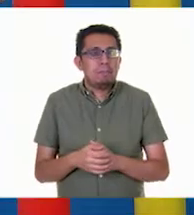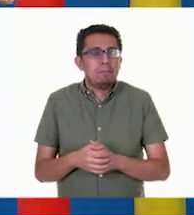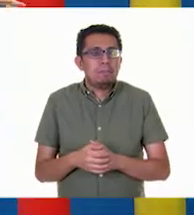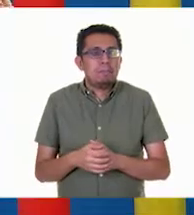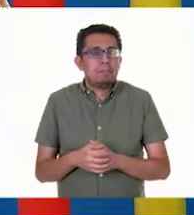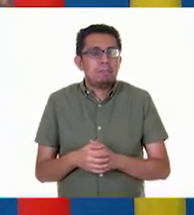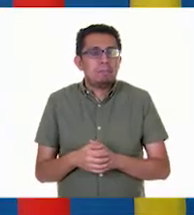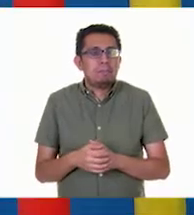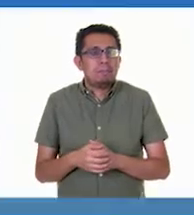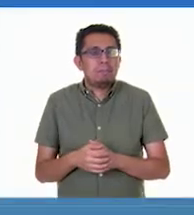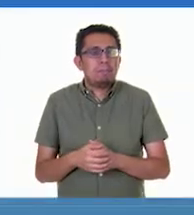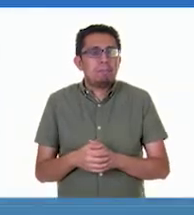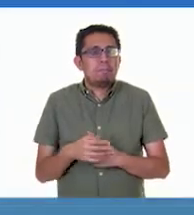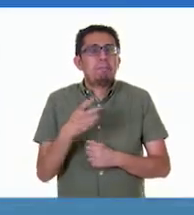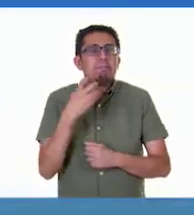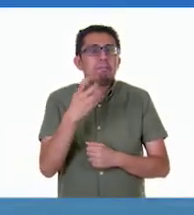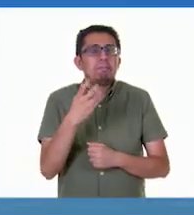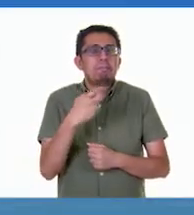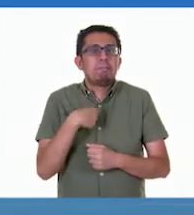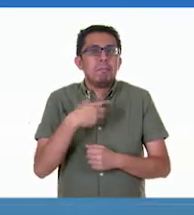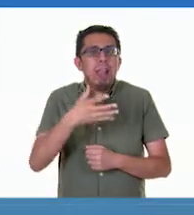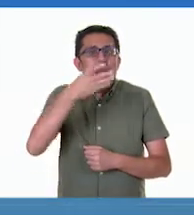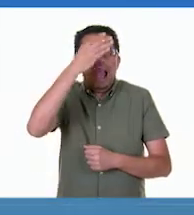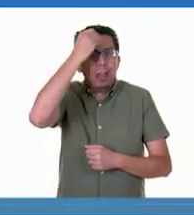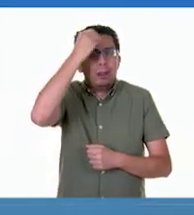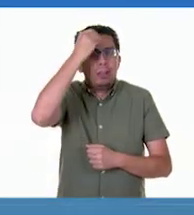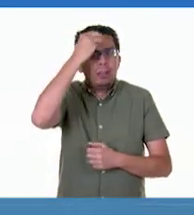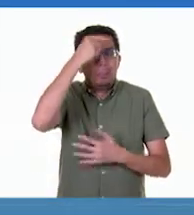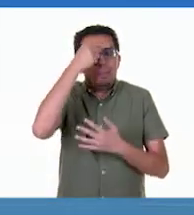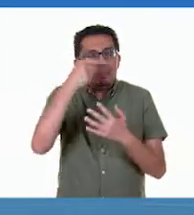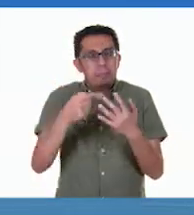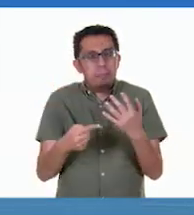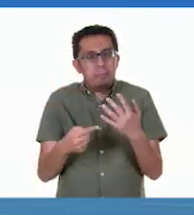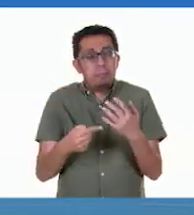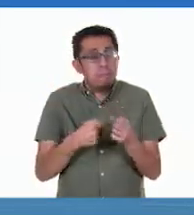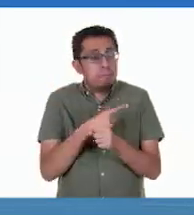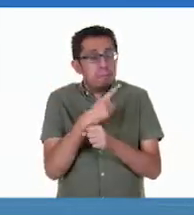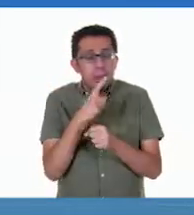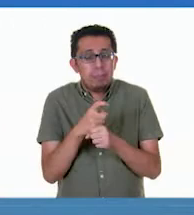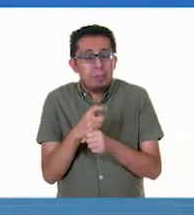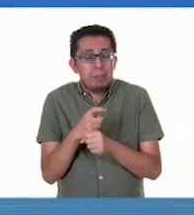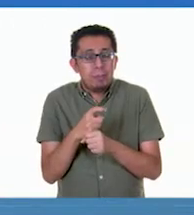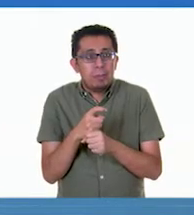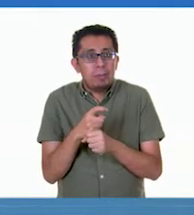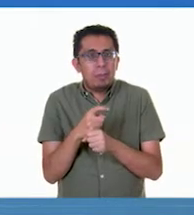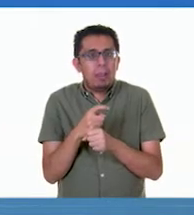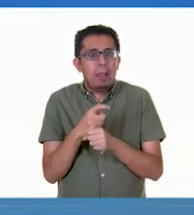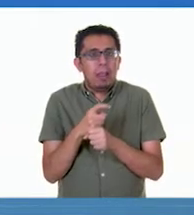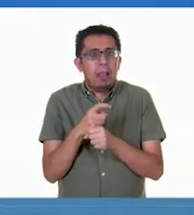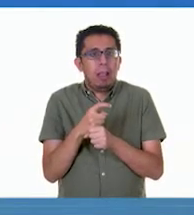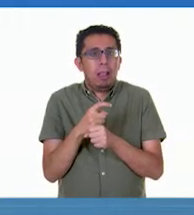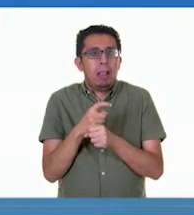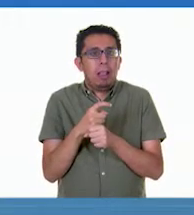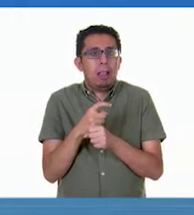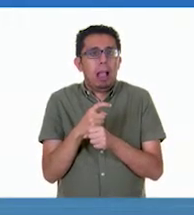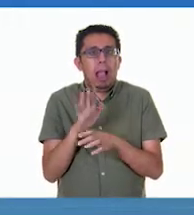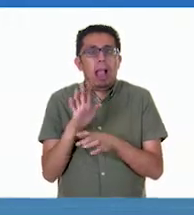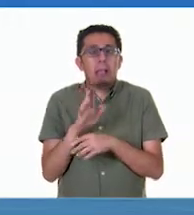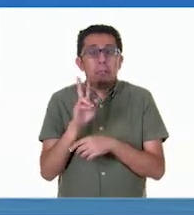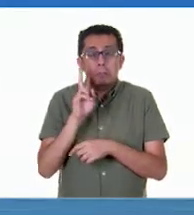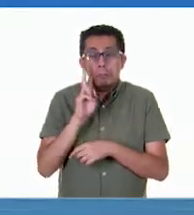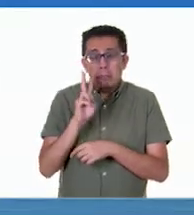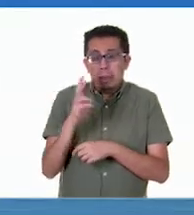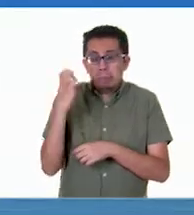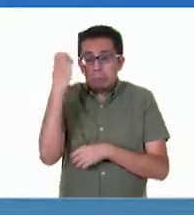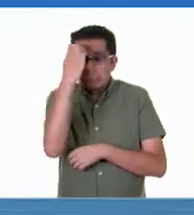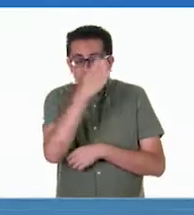Sí, pues esto me ha enseñado varias cosas. La primera es no dejarme engañar por las apariencias. Pues